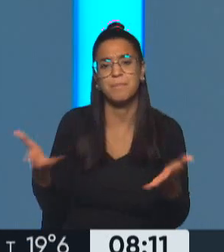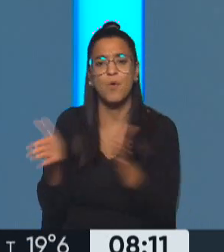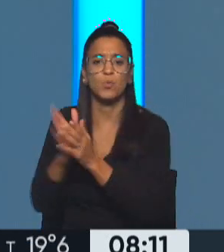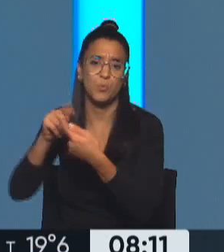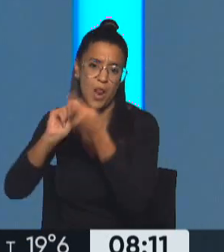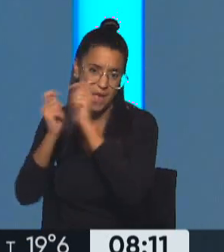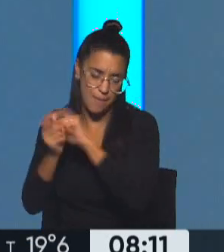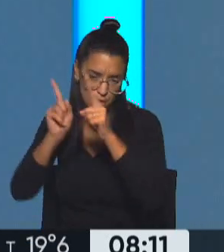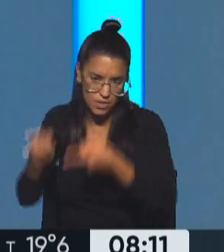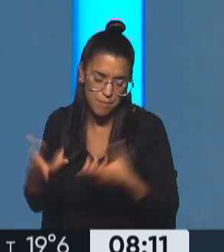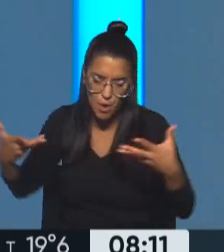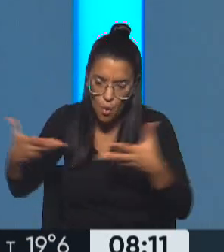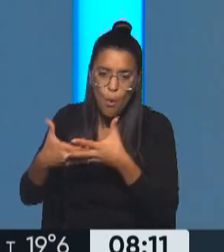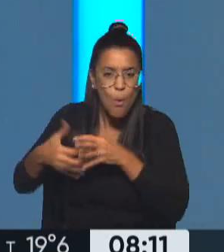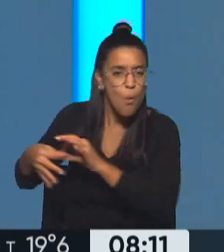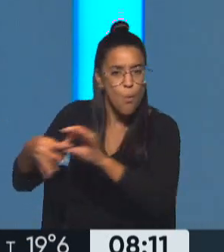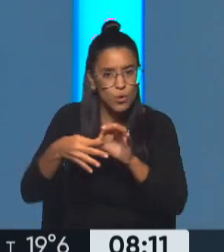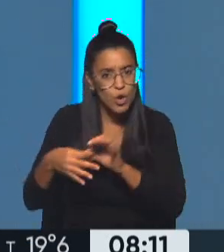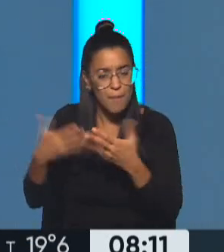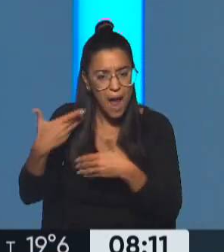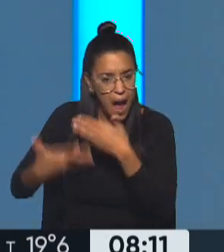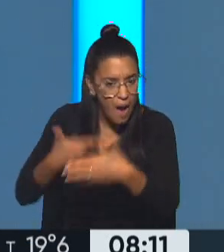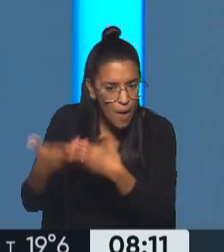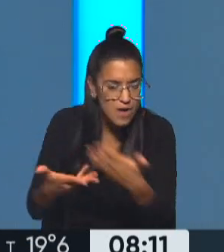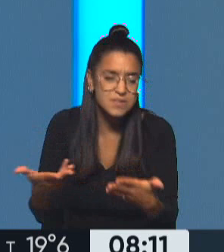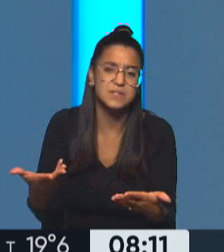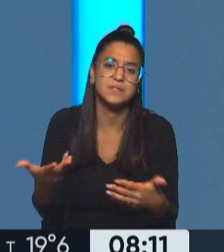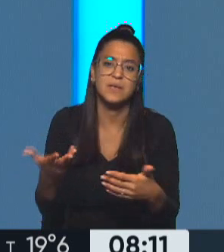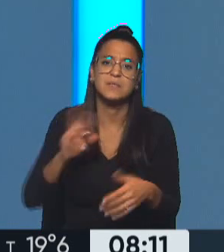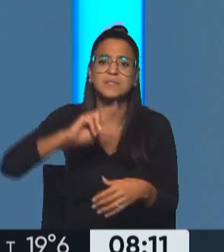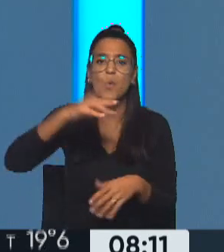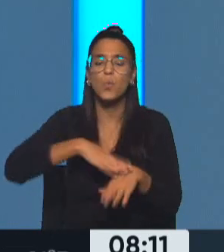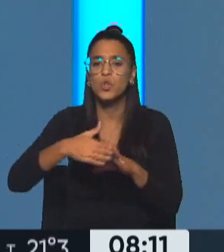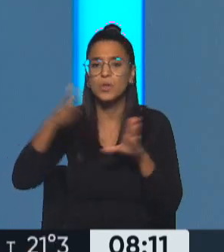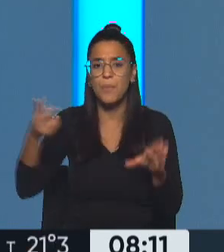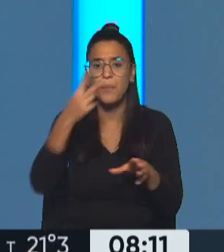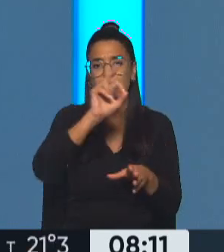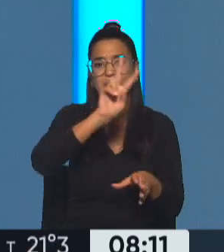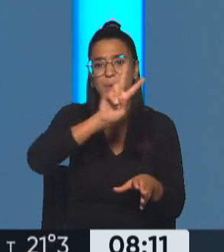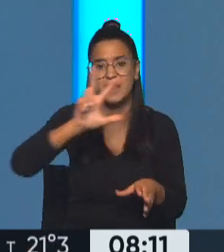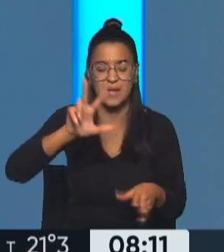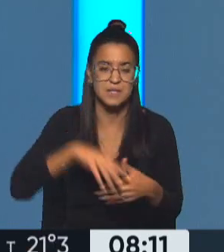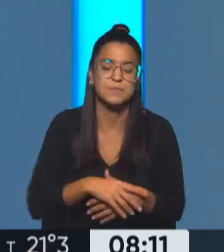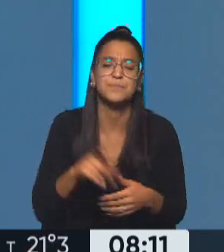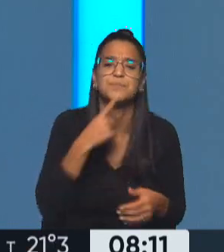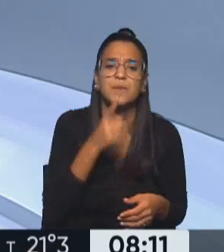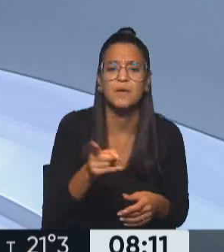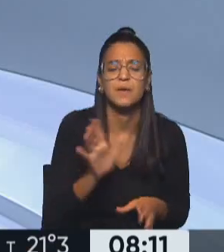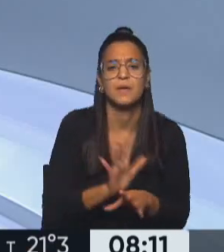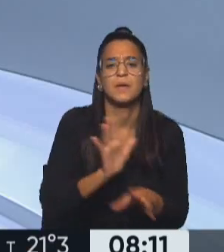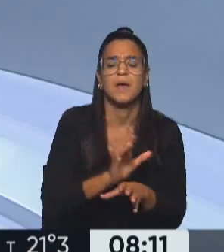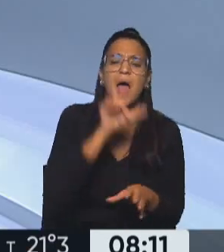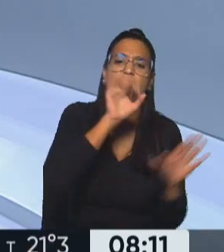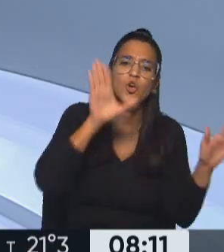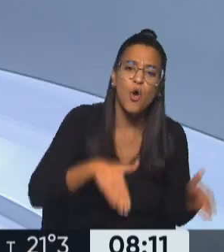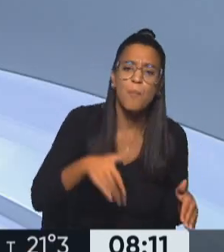el cambio hay que unirse para avanzar en un segundo tiempo hacia 2023 pero a ver estamos hablando de halcones de palomas